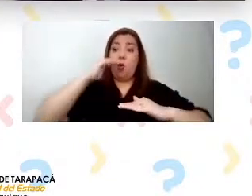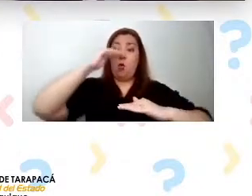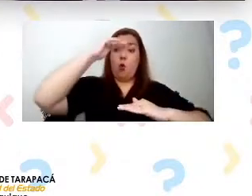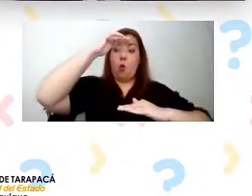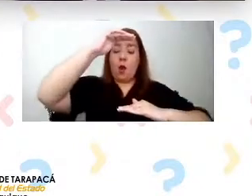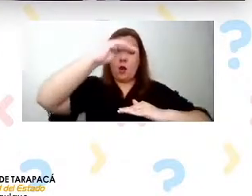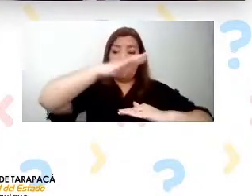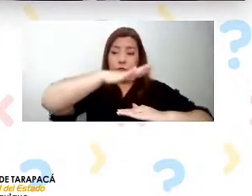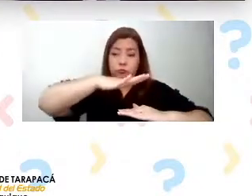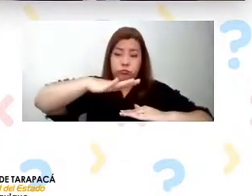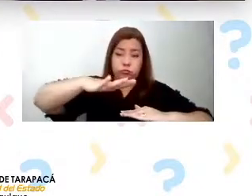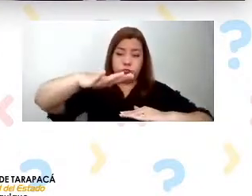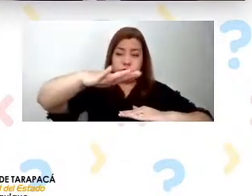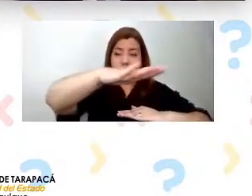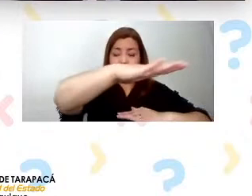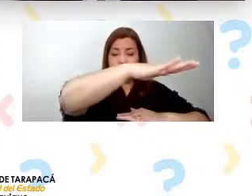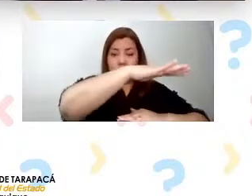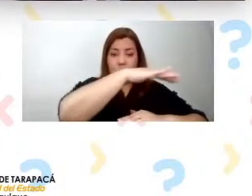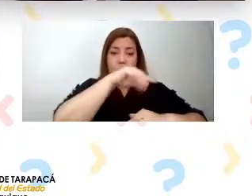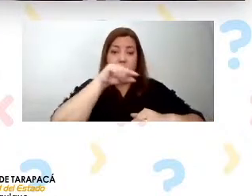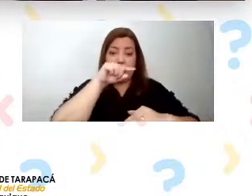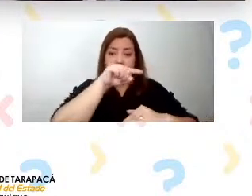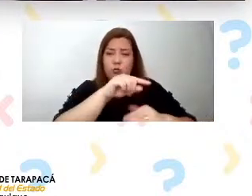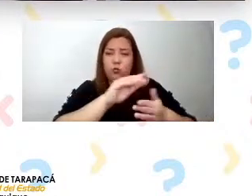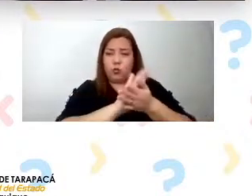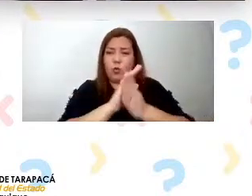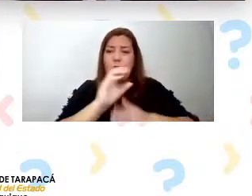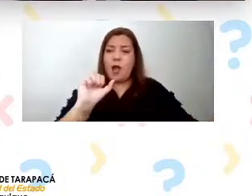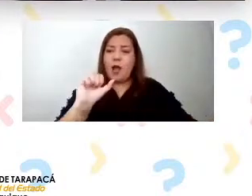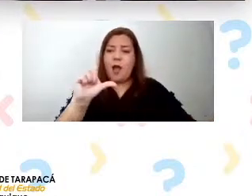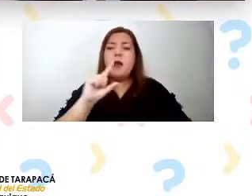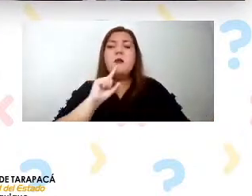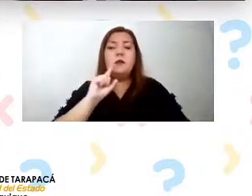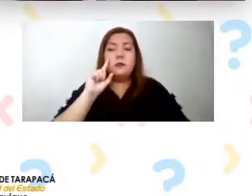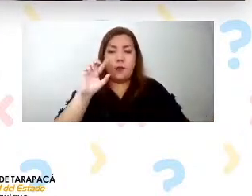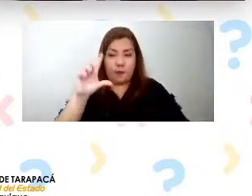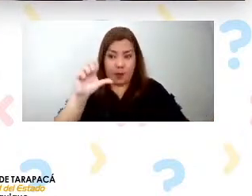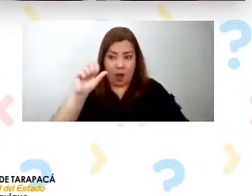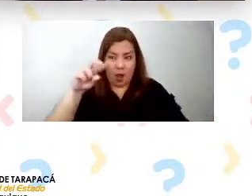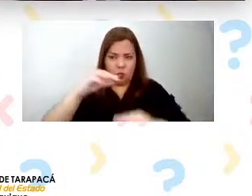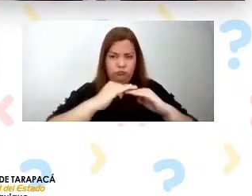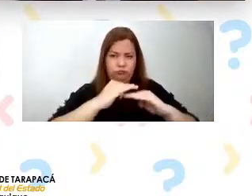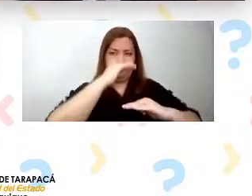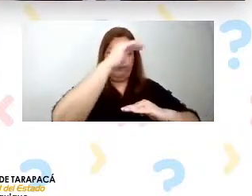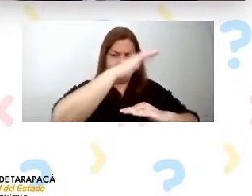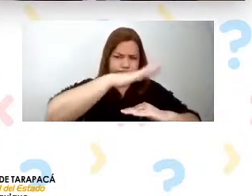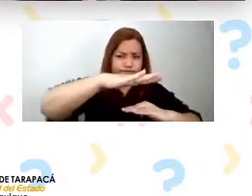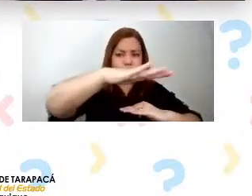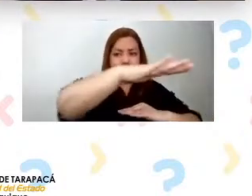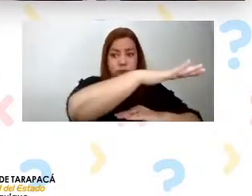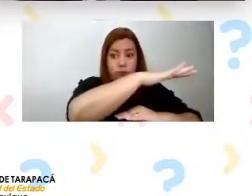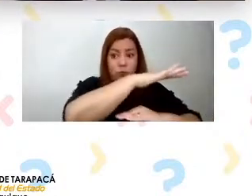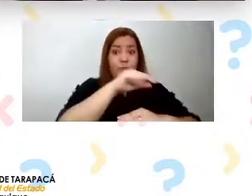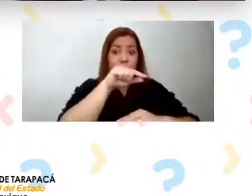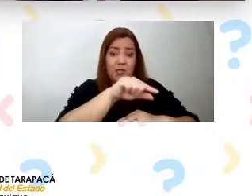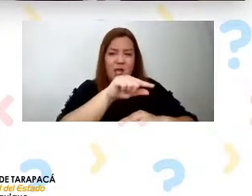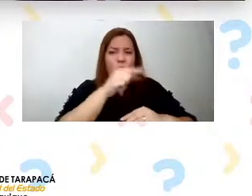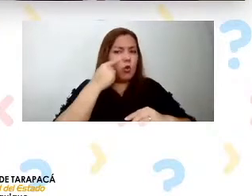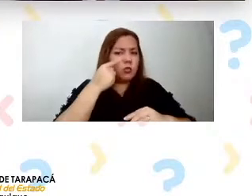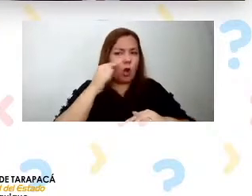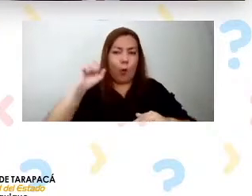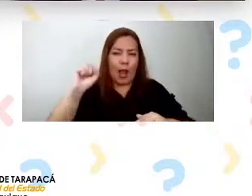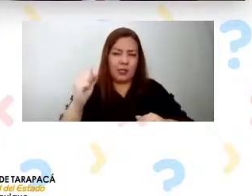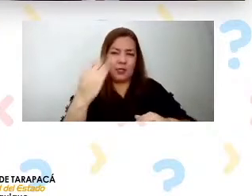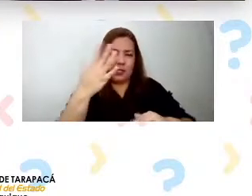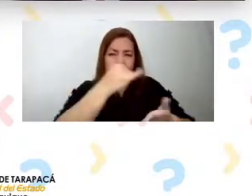allí toda la zona del altiplano es conocida como la quinta zona hidrográfica, con